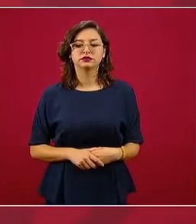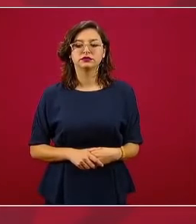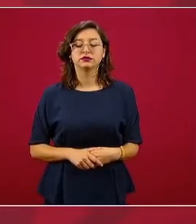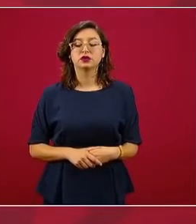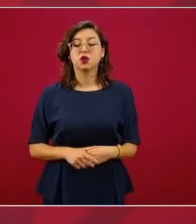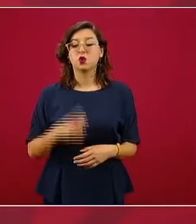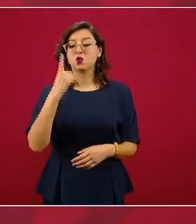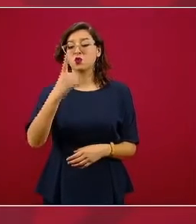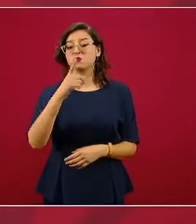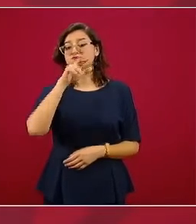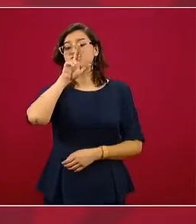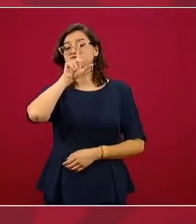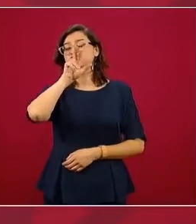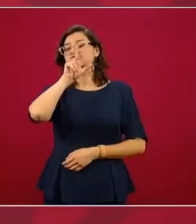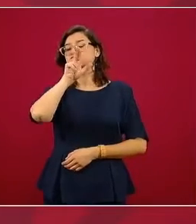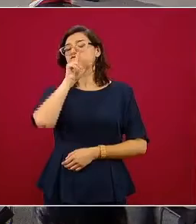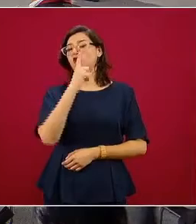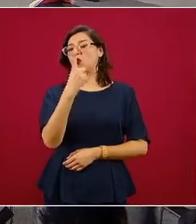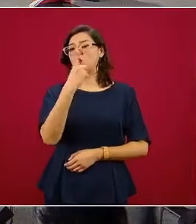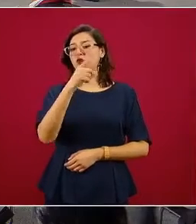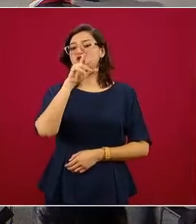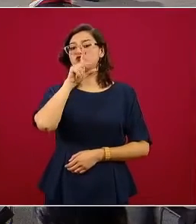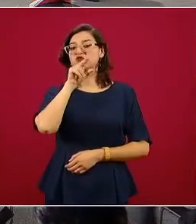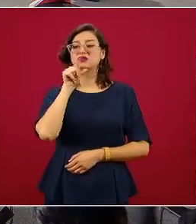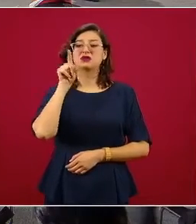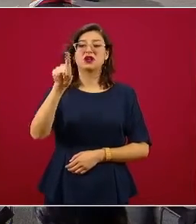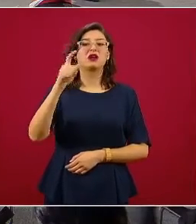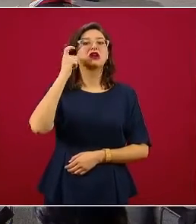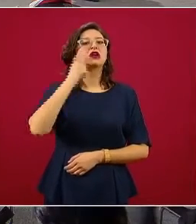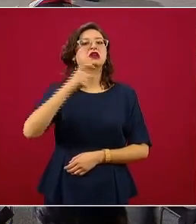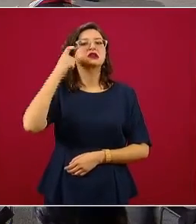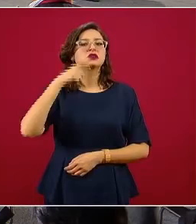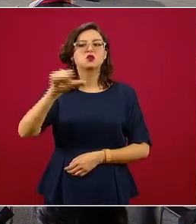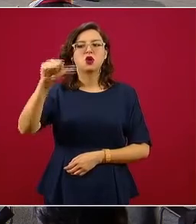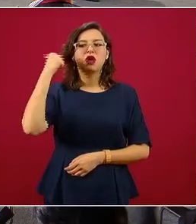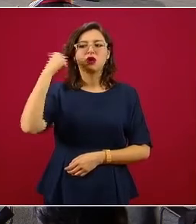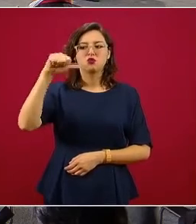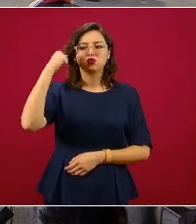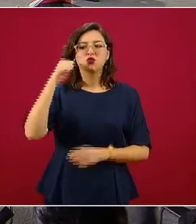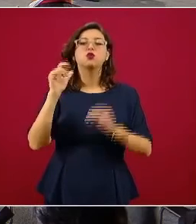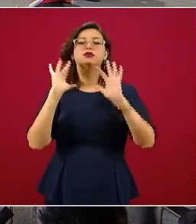de Guerrero y en especial Acapulco.